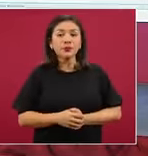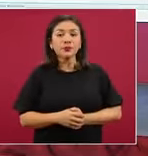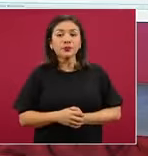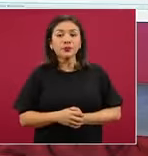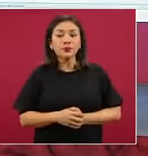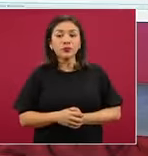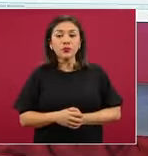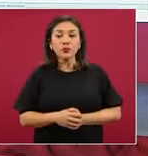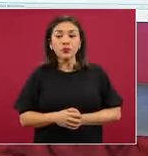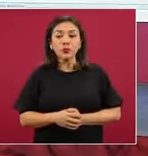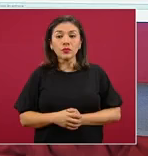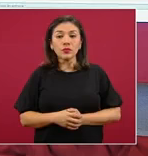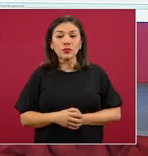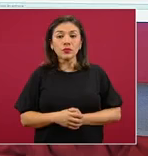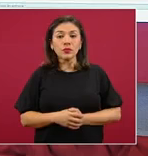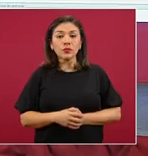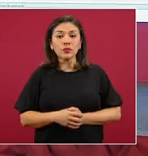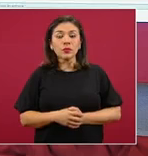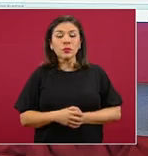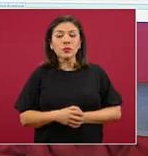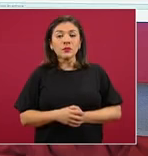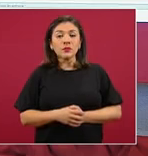favor.